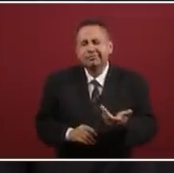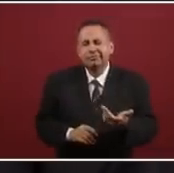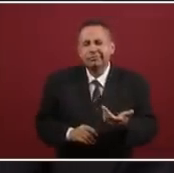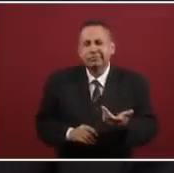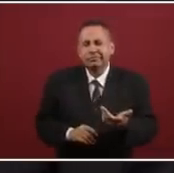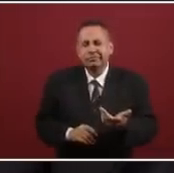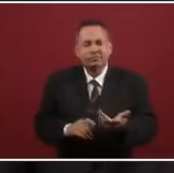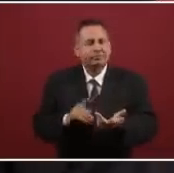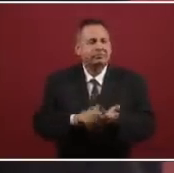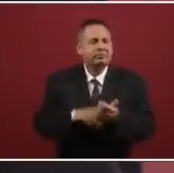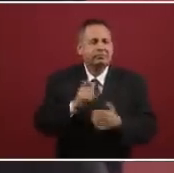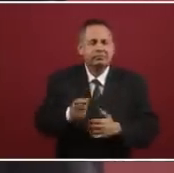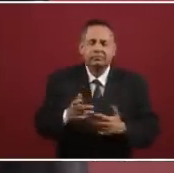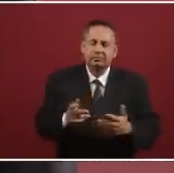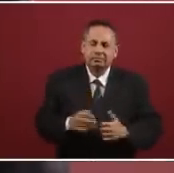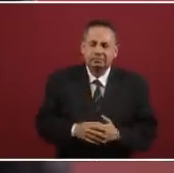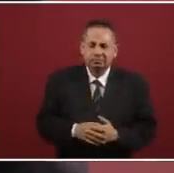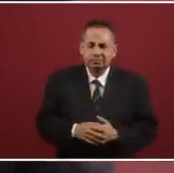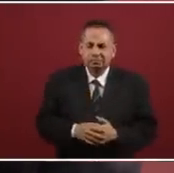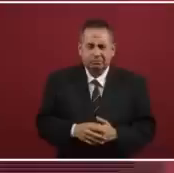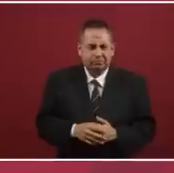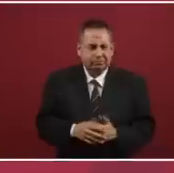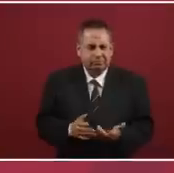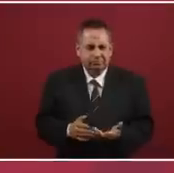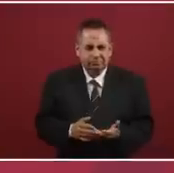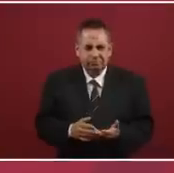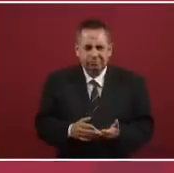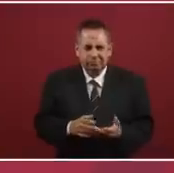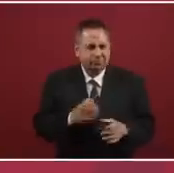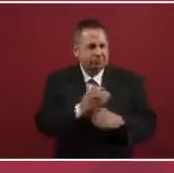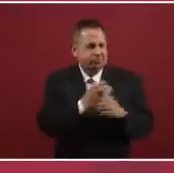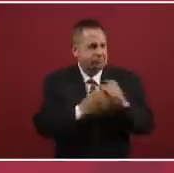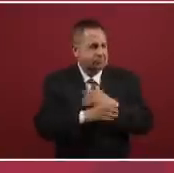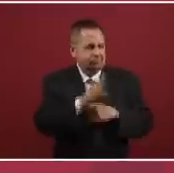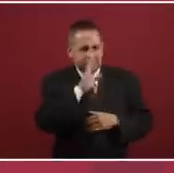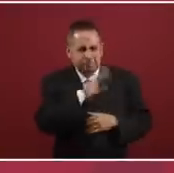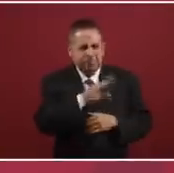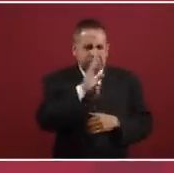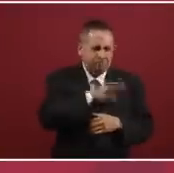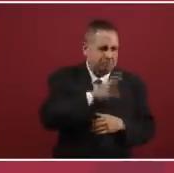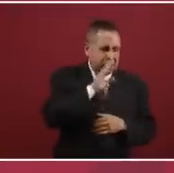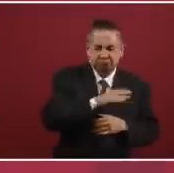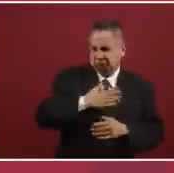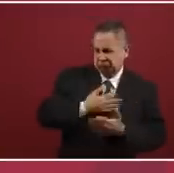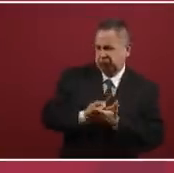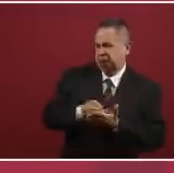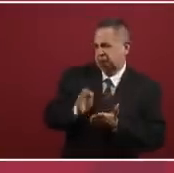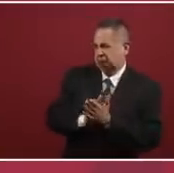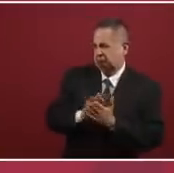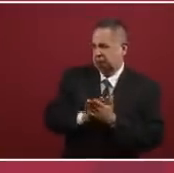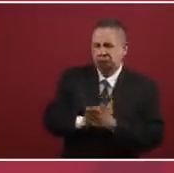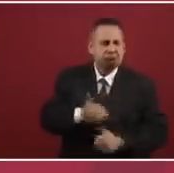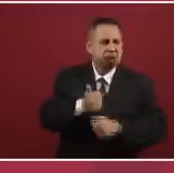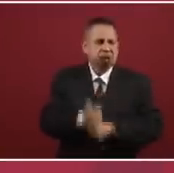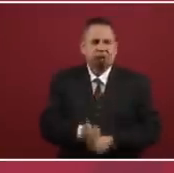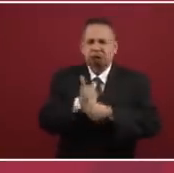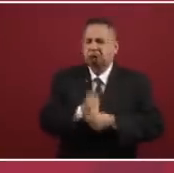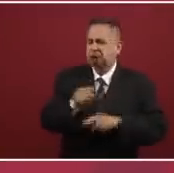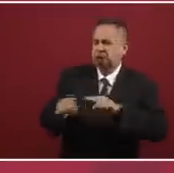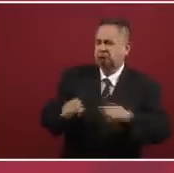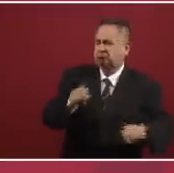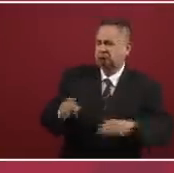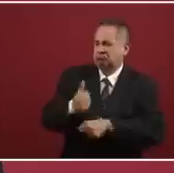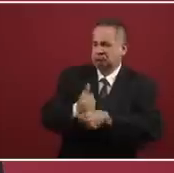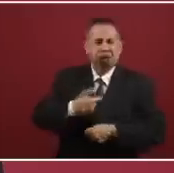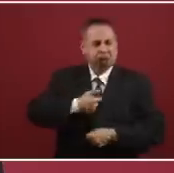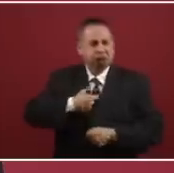Eso de estar haciendo cosas indebidas, haciendo sufrir al